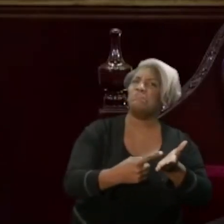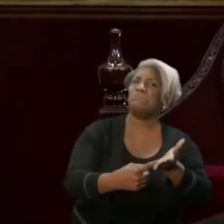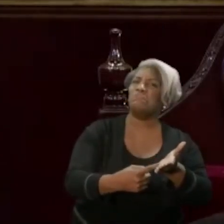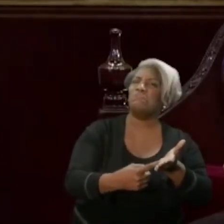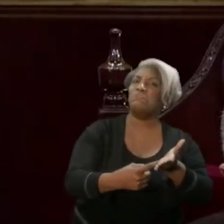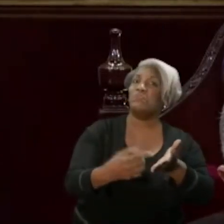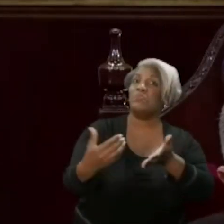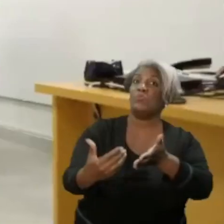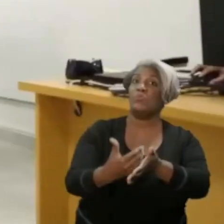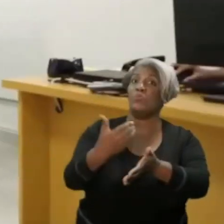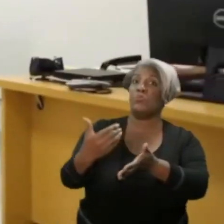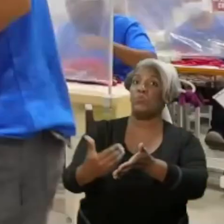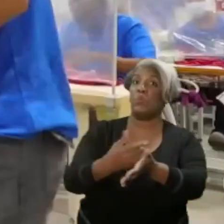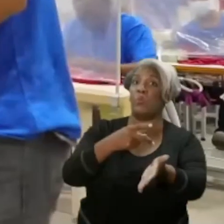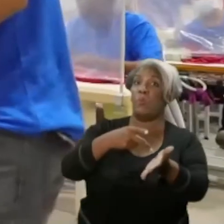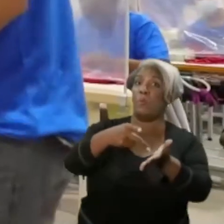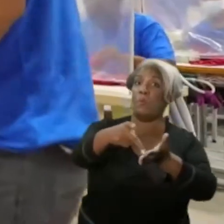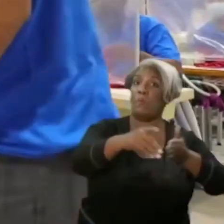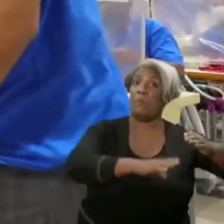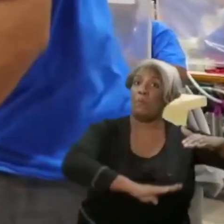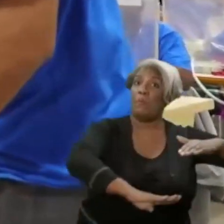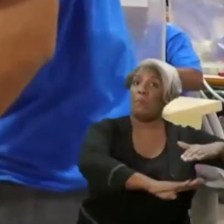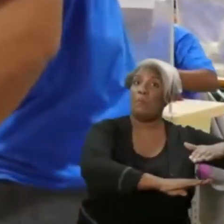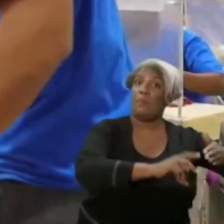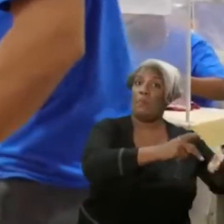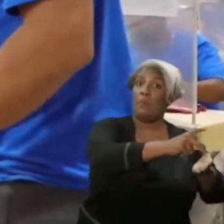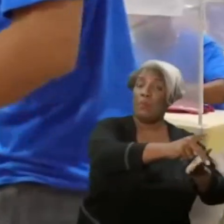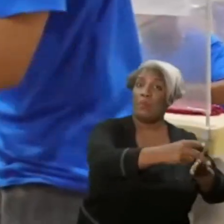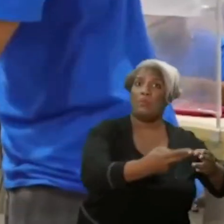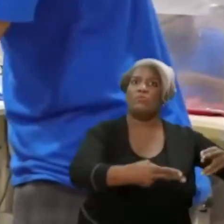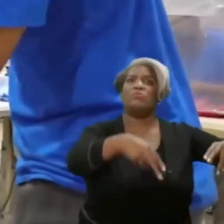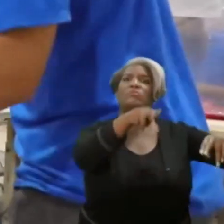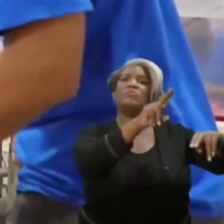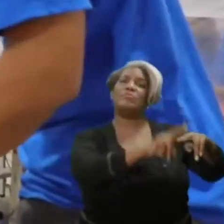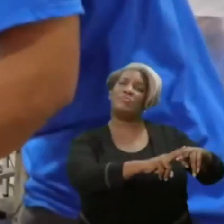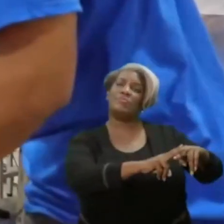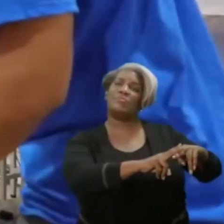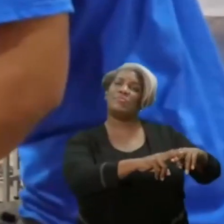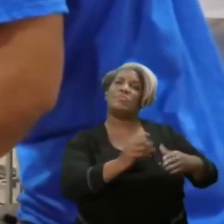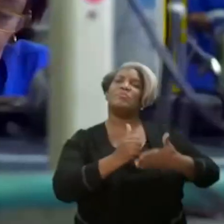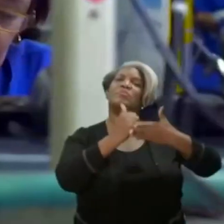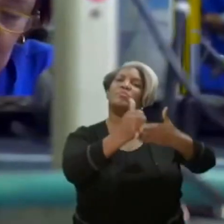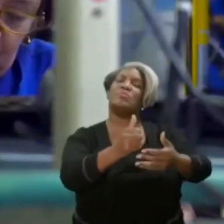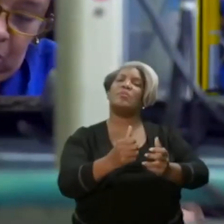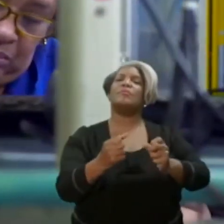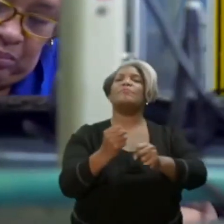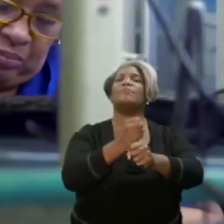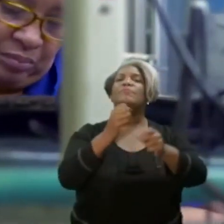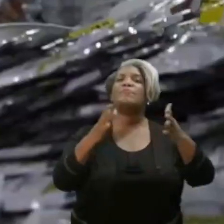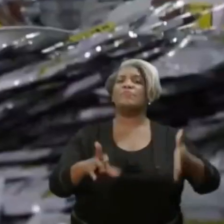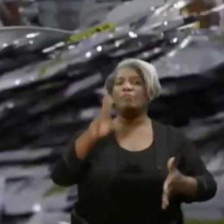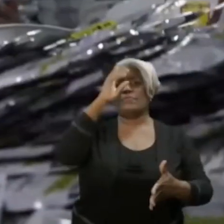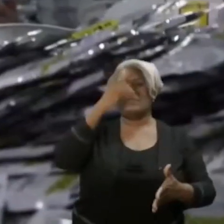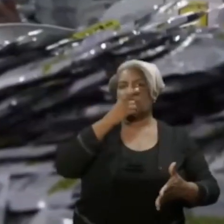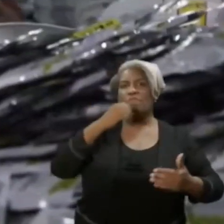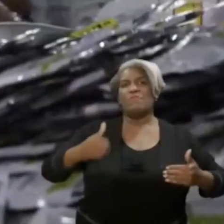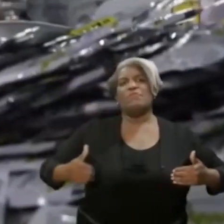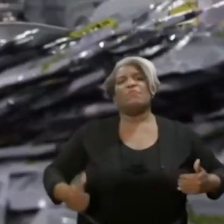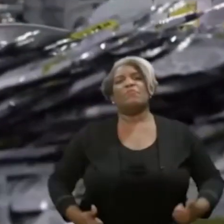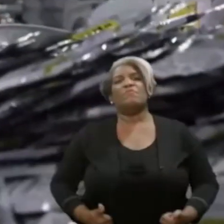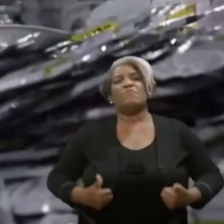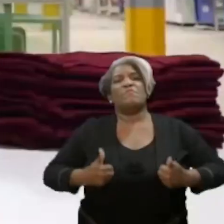nuevos aumentos salariales para garantizar que los trabajadores dominicanos tengan mejor calidad de vida. Y esto se